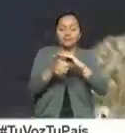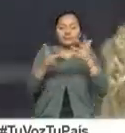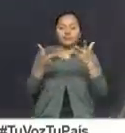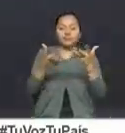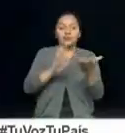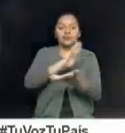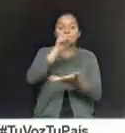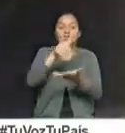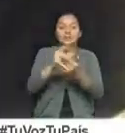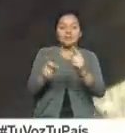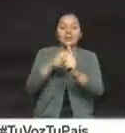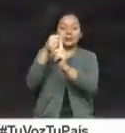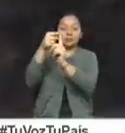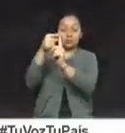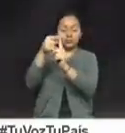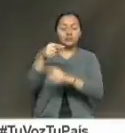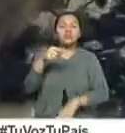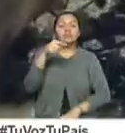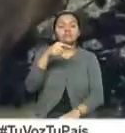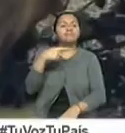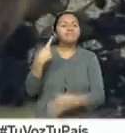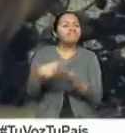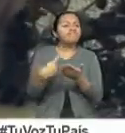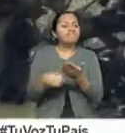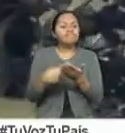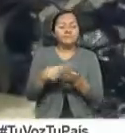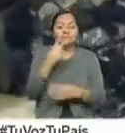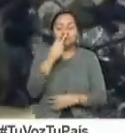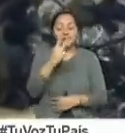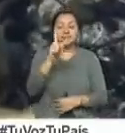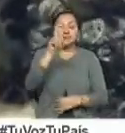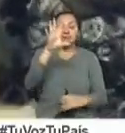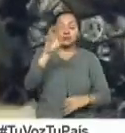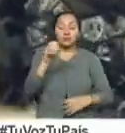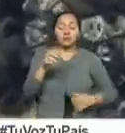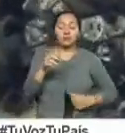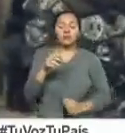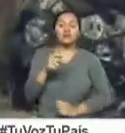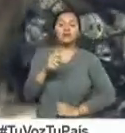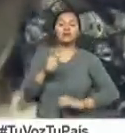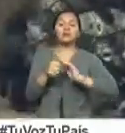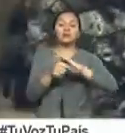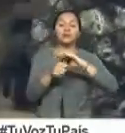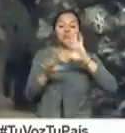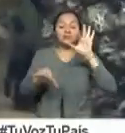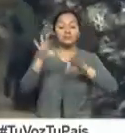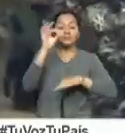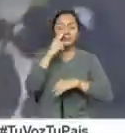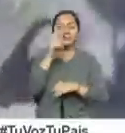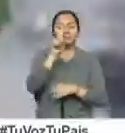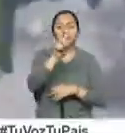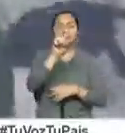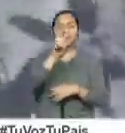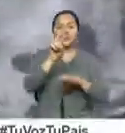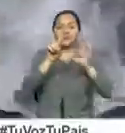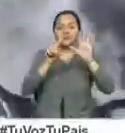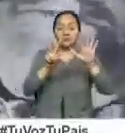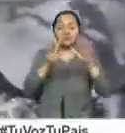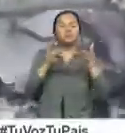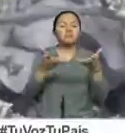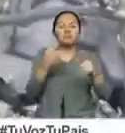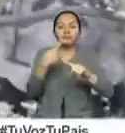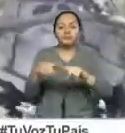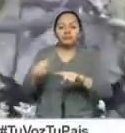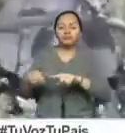Santa Cruz. El análisis genético de 150 tortugas tipo montura identificó a 127 individuos con